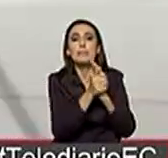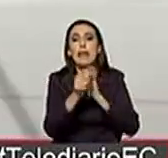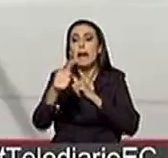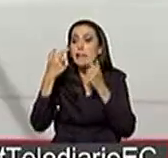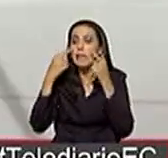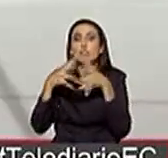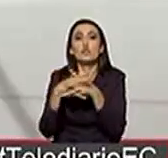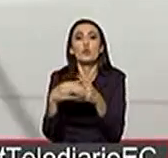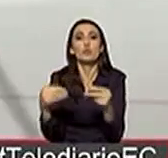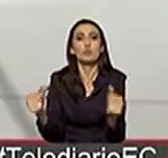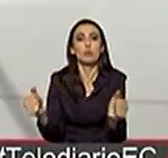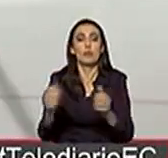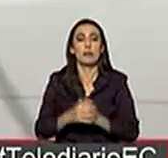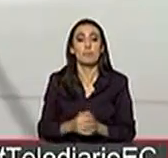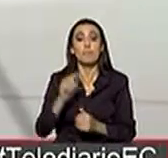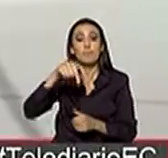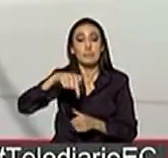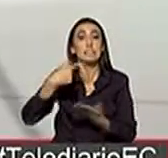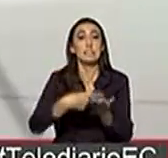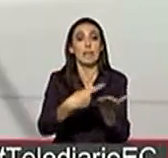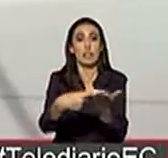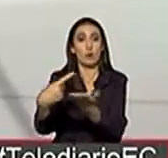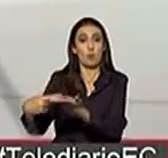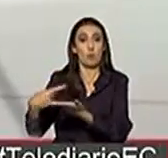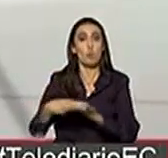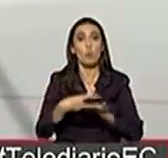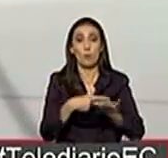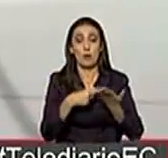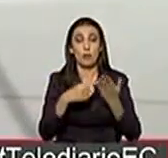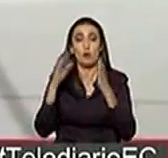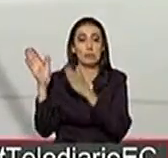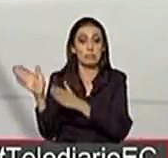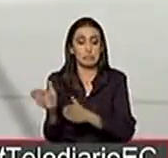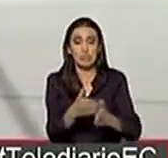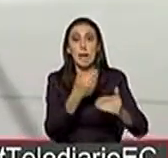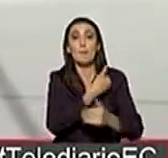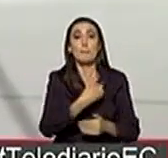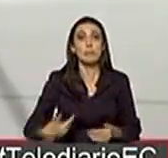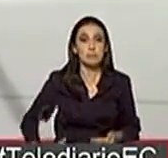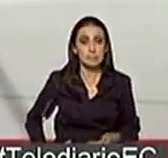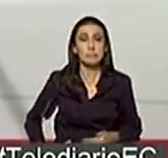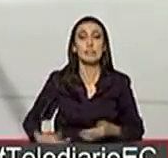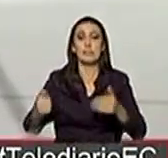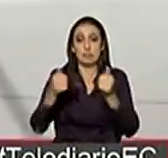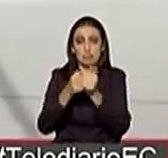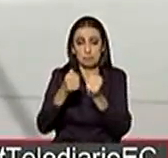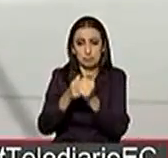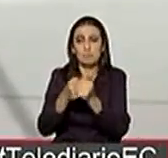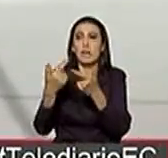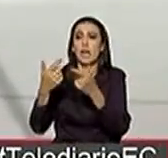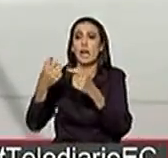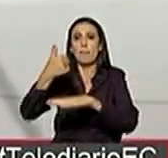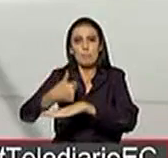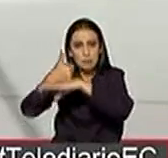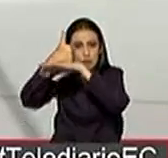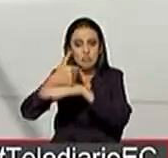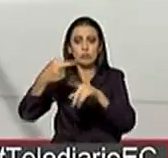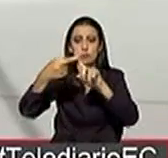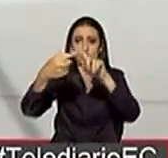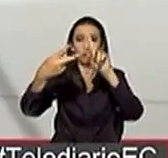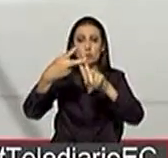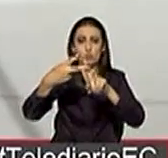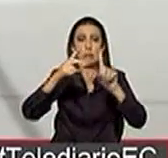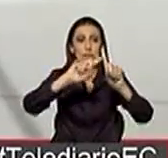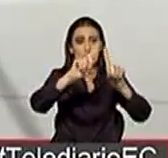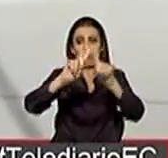se ha evidenciado en este espacio de acercamiento que se ha dado en las últimas horas entre el presidente sus ministros los representantes de distintos poderes del estado